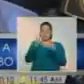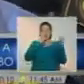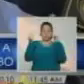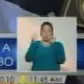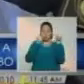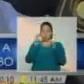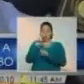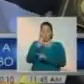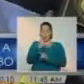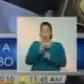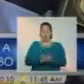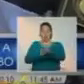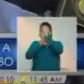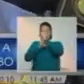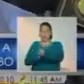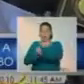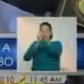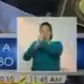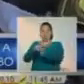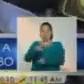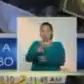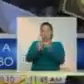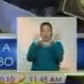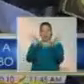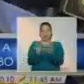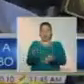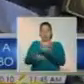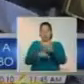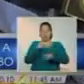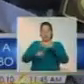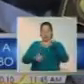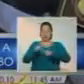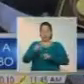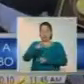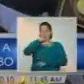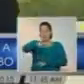discutiendo dos liderazgos y dos formas de hacer las cosas. Que sea la gente la que decida definitivamente.